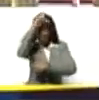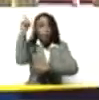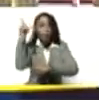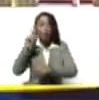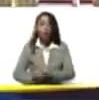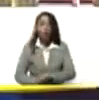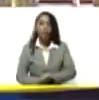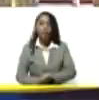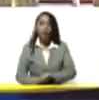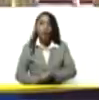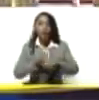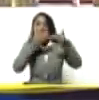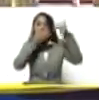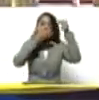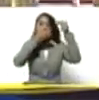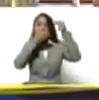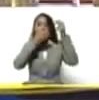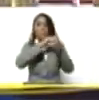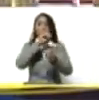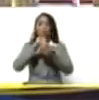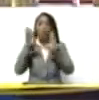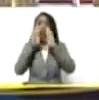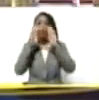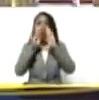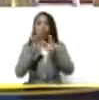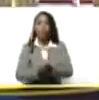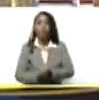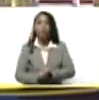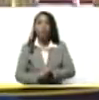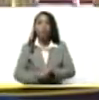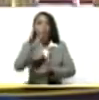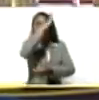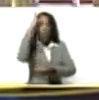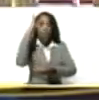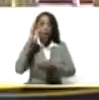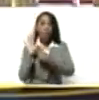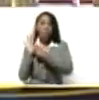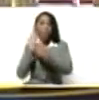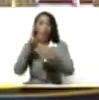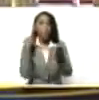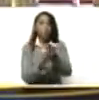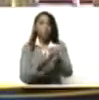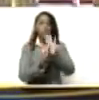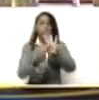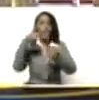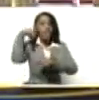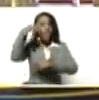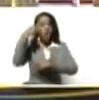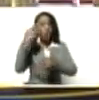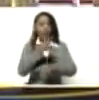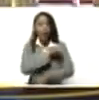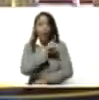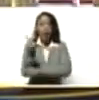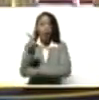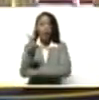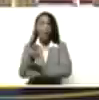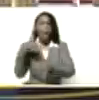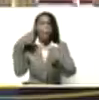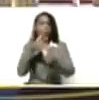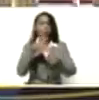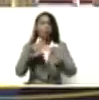un terrorista convicto y confeso diosdado sacó el vídeo el hombre dio la orden de atacar y